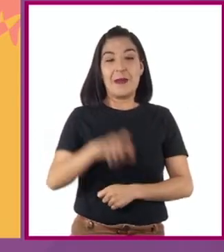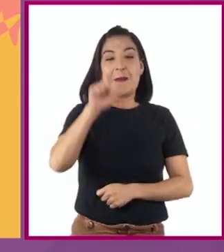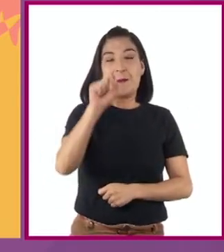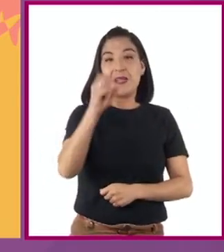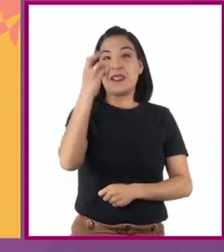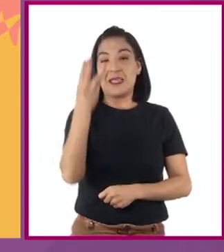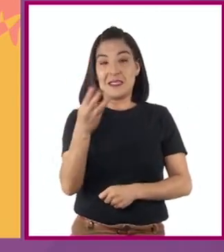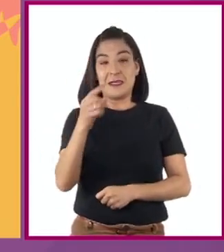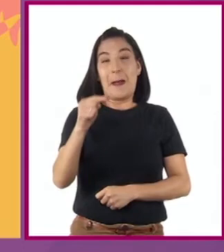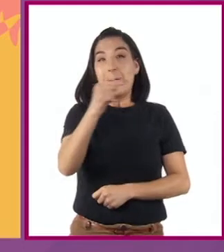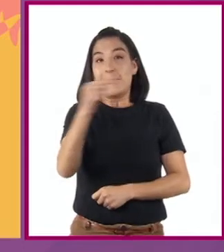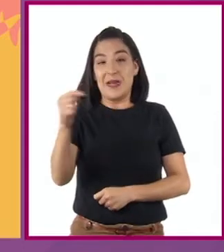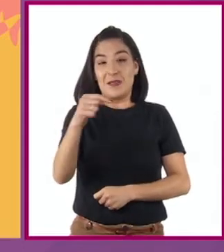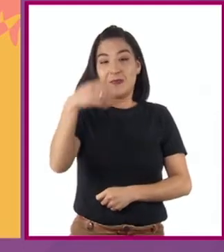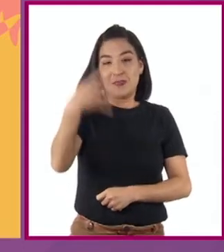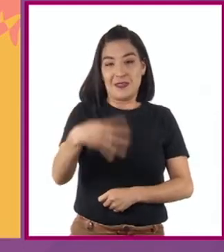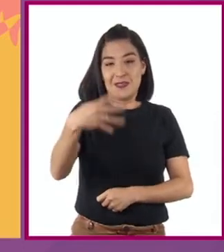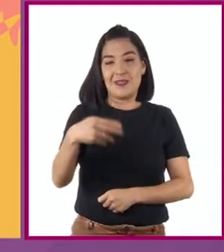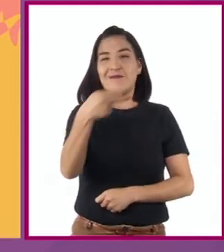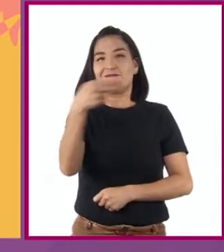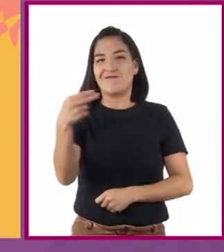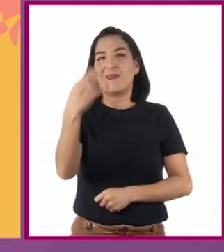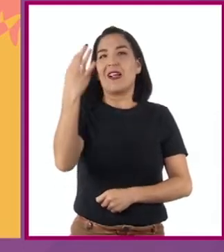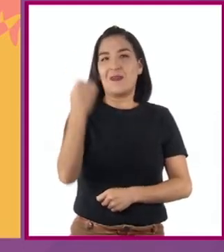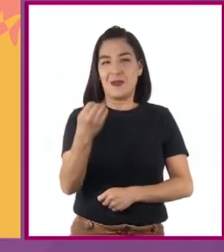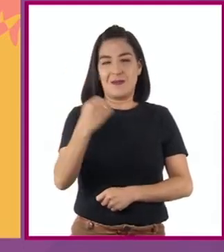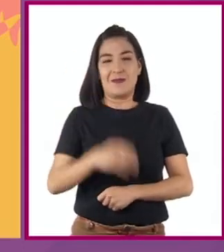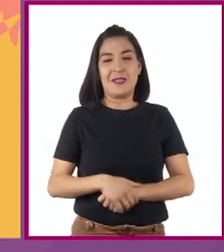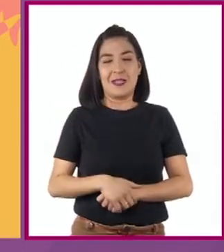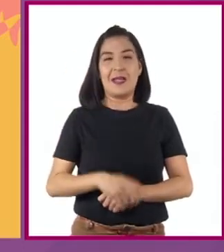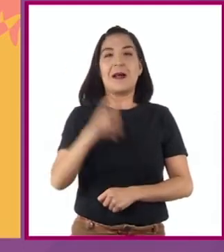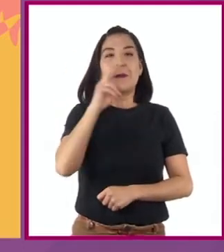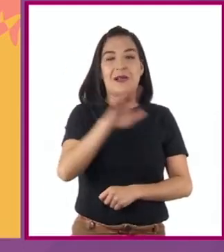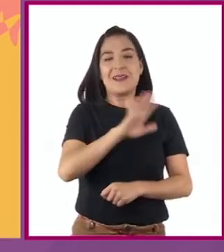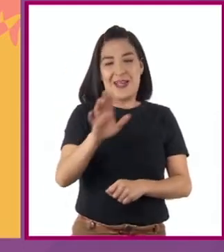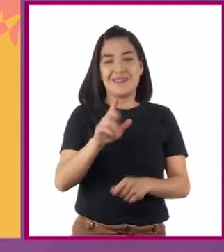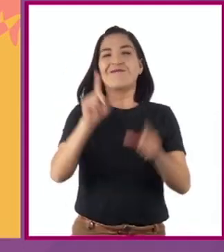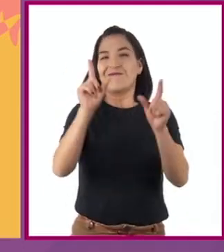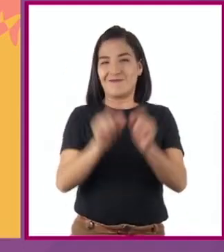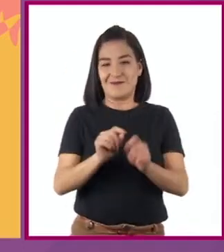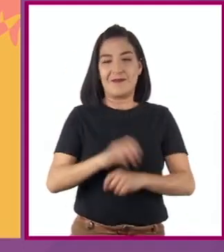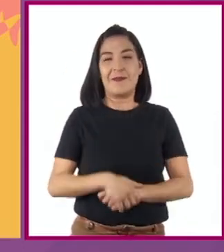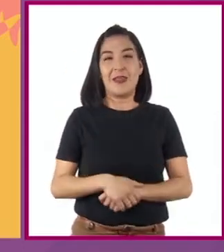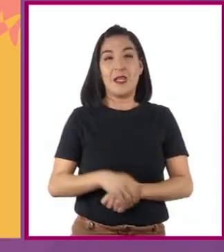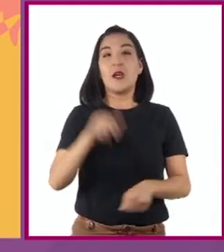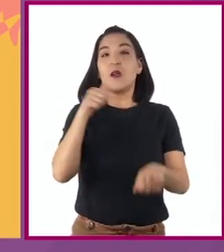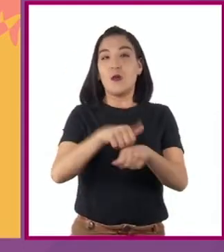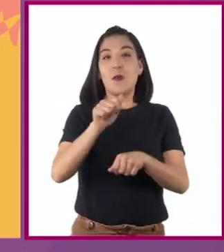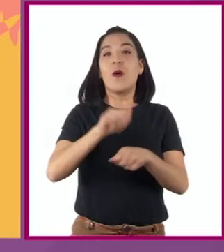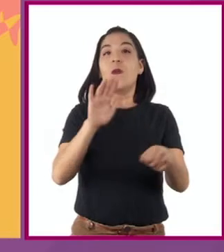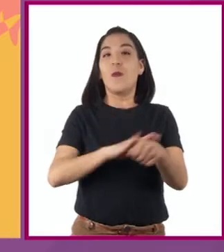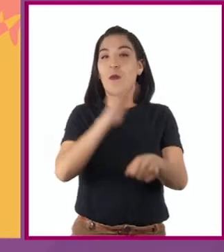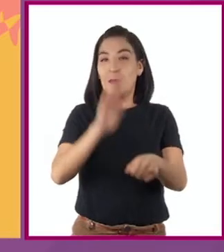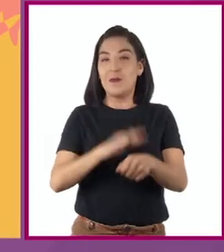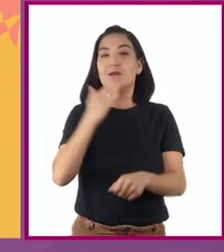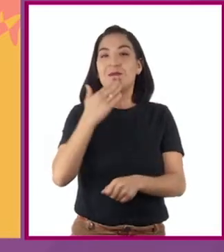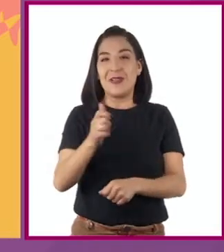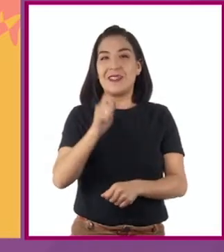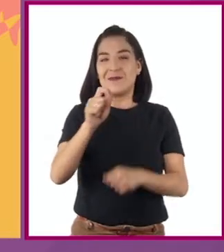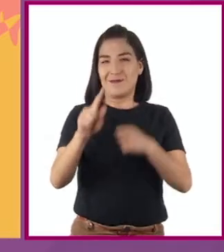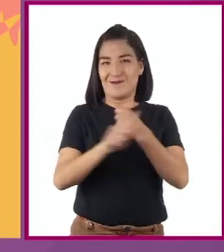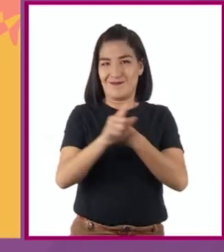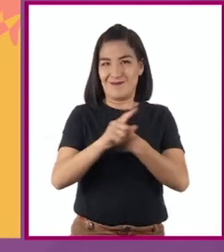23 menos 14 es igual a 9. Hemos llegado a la solución. Los números que cumplen con las dos condiciones del